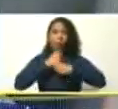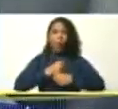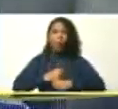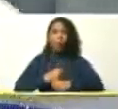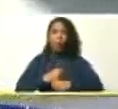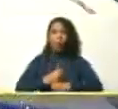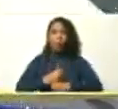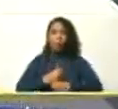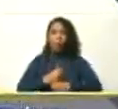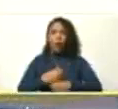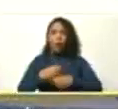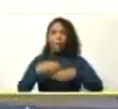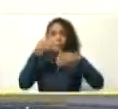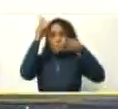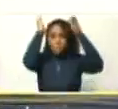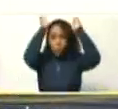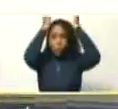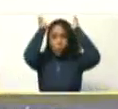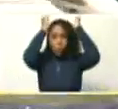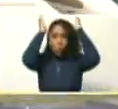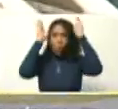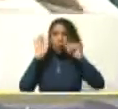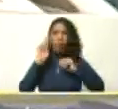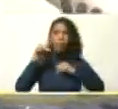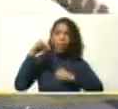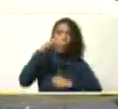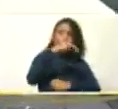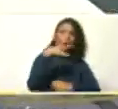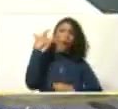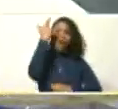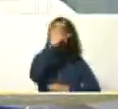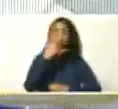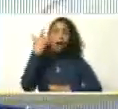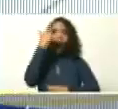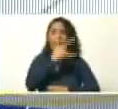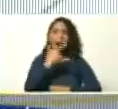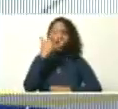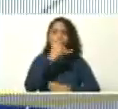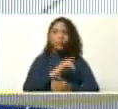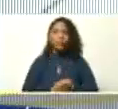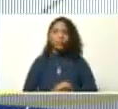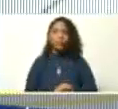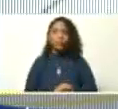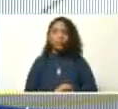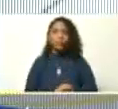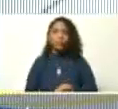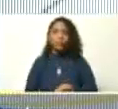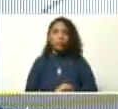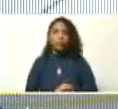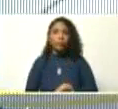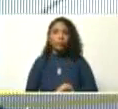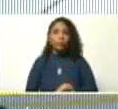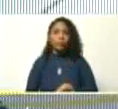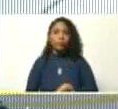burro y a pie, afrodescendientes al son de la curveta y minas.